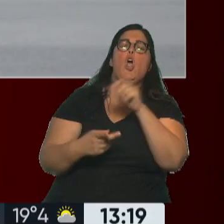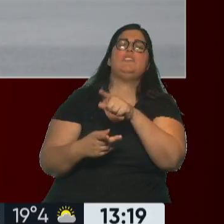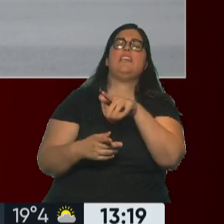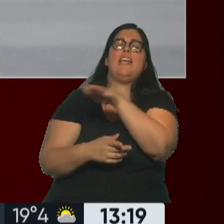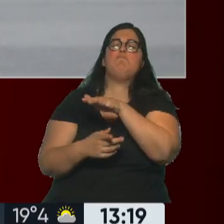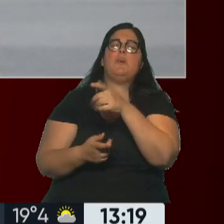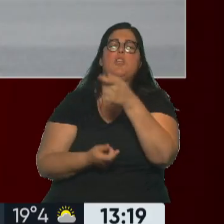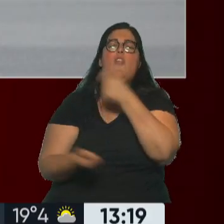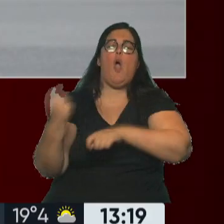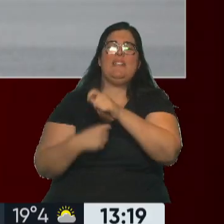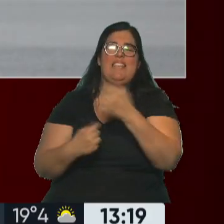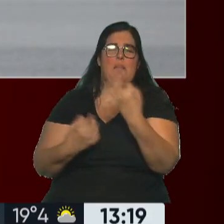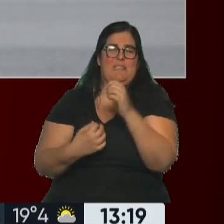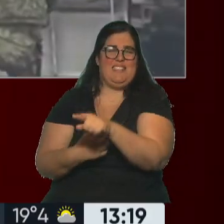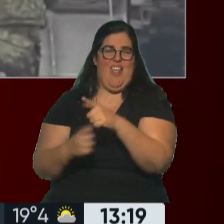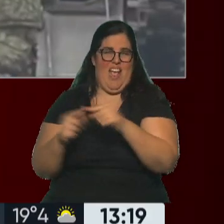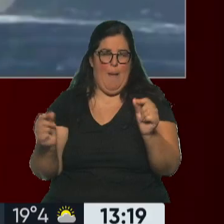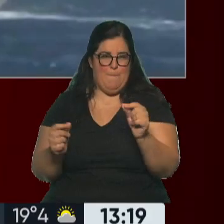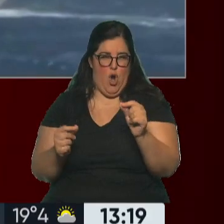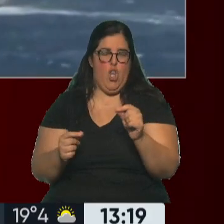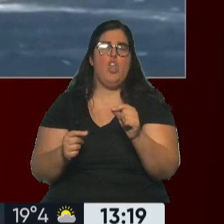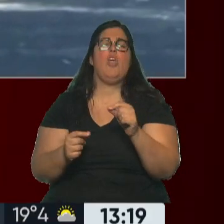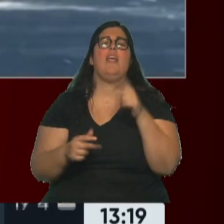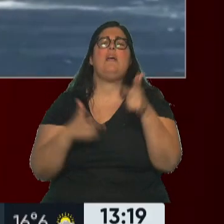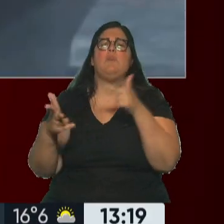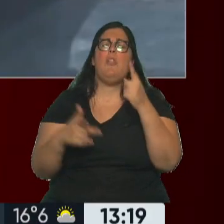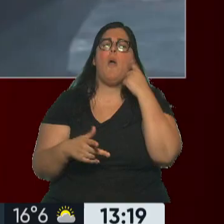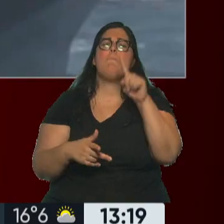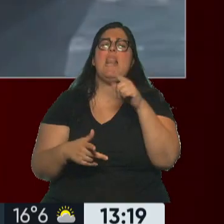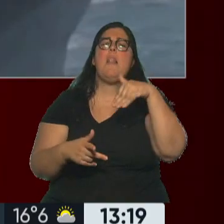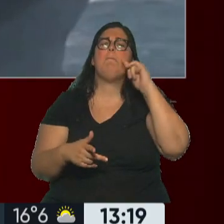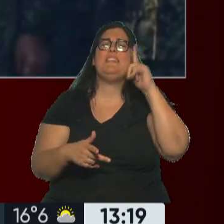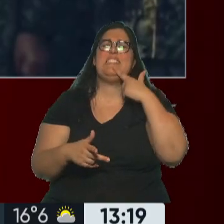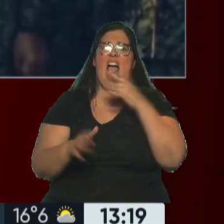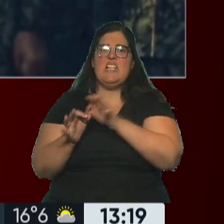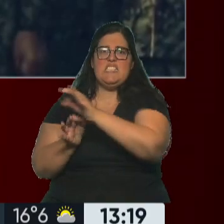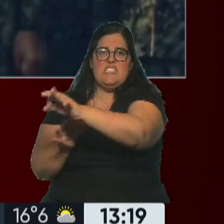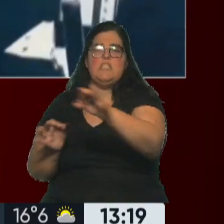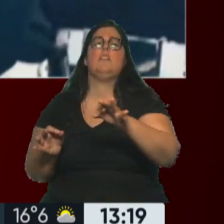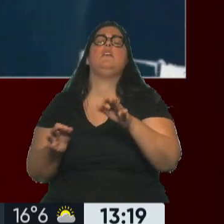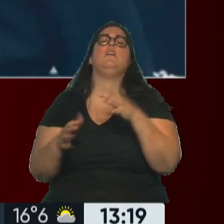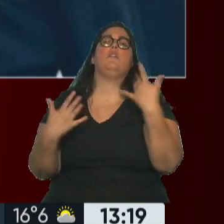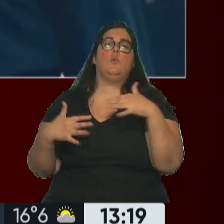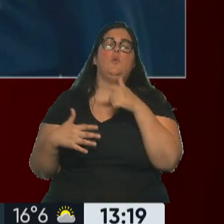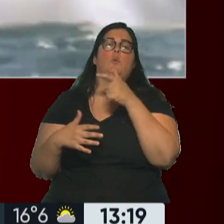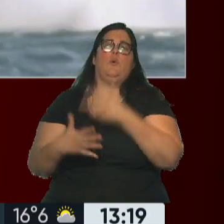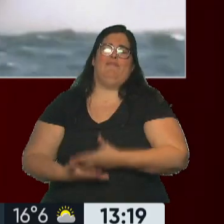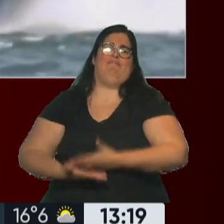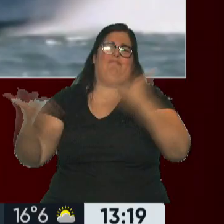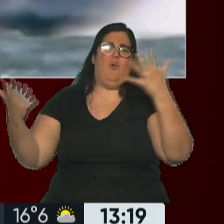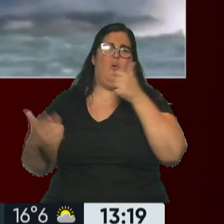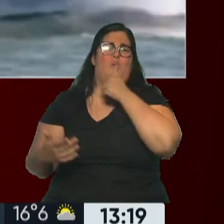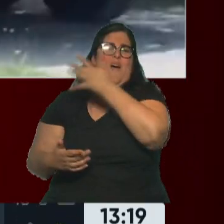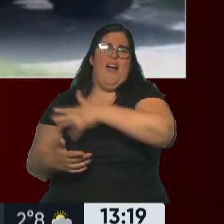son 200 millas marítimas. Hablamos de 1000 millas, es un territorio muy, muy excesivo, y eso es lo que le permite